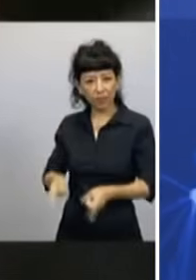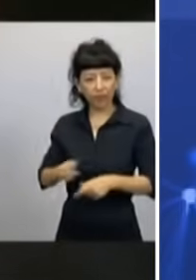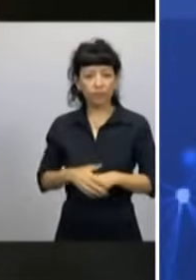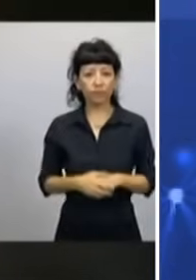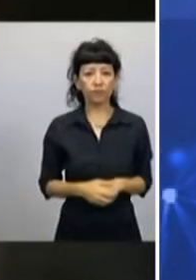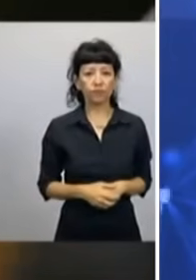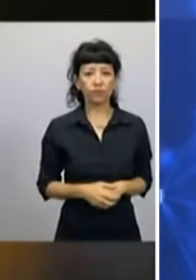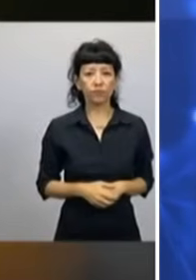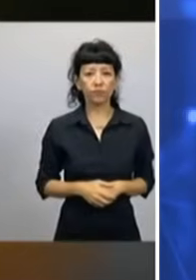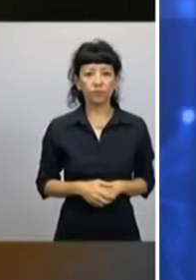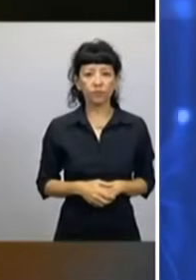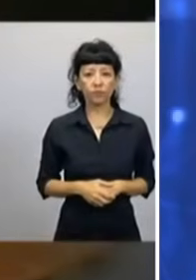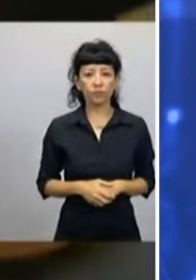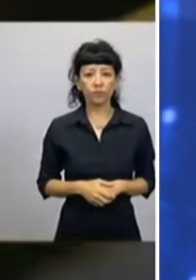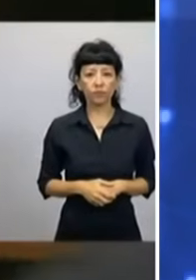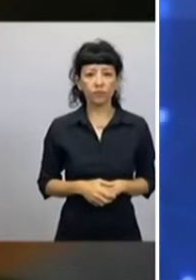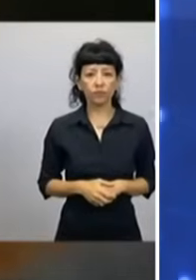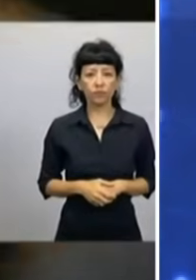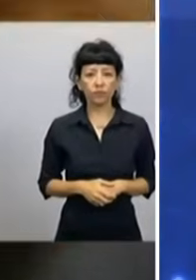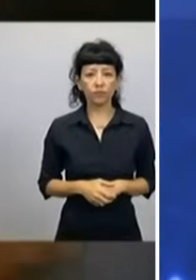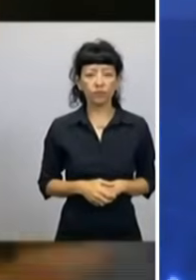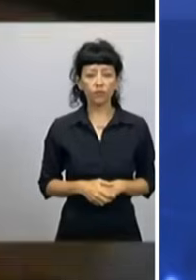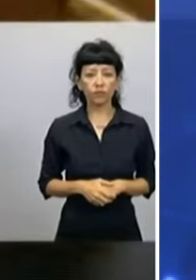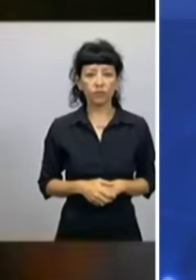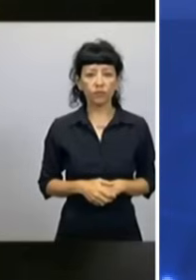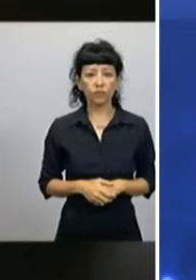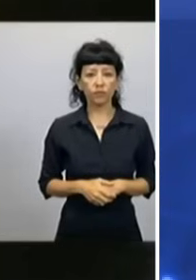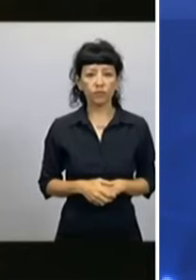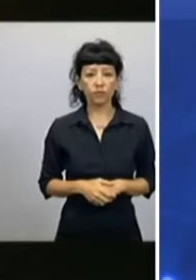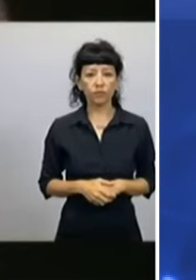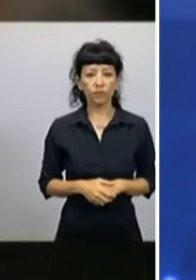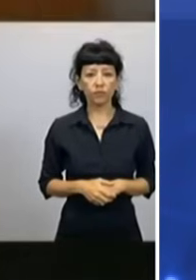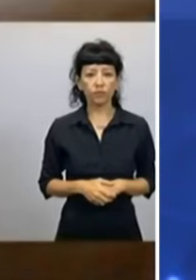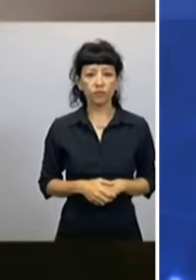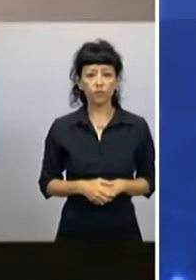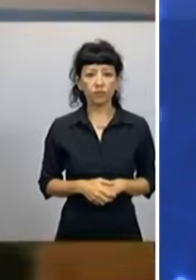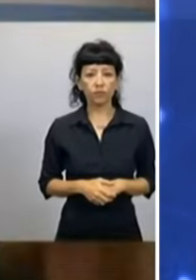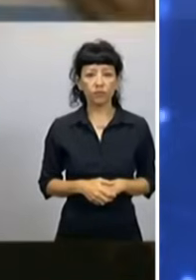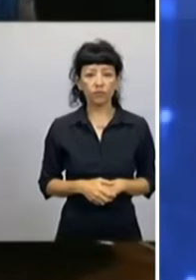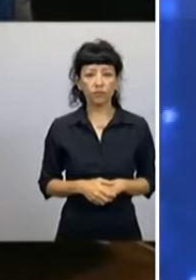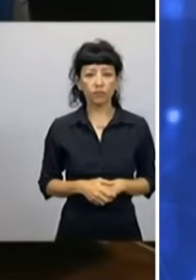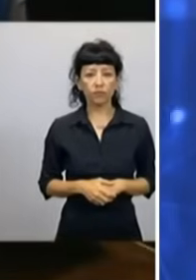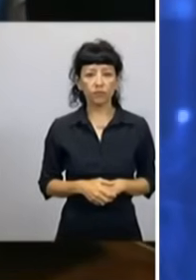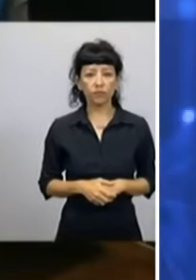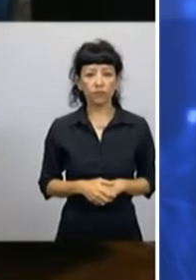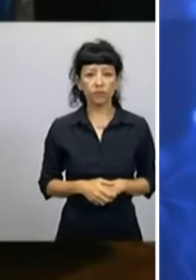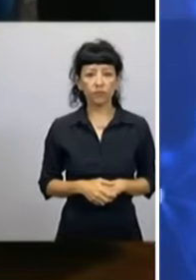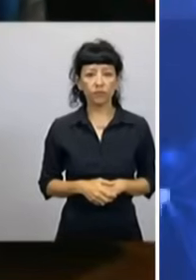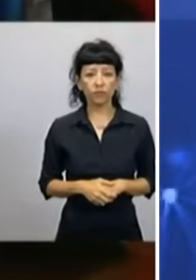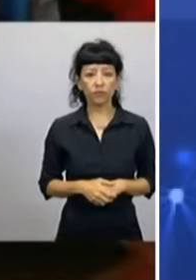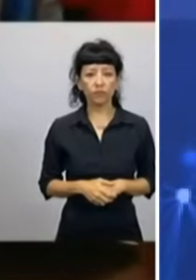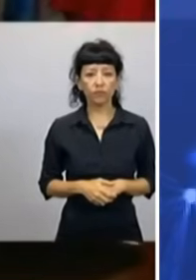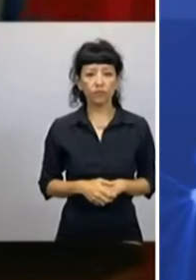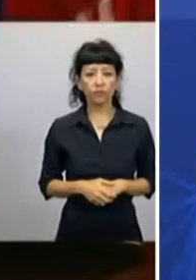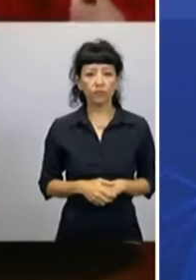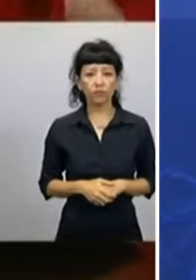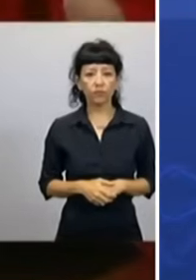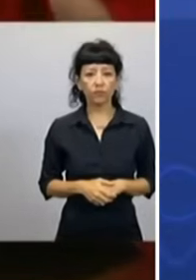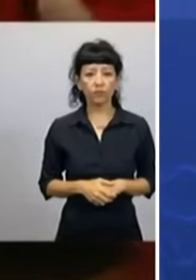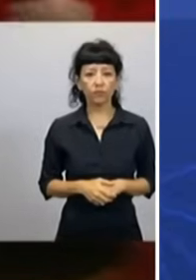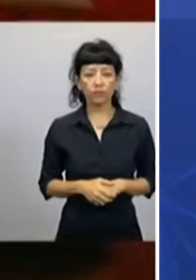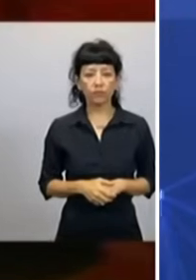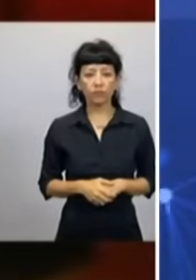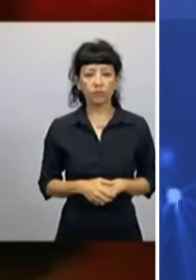media que al sector popular, porque ahí se mantienen bastante algunos. Por ejemplo, la